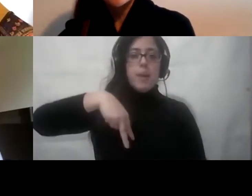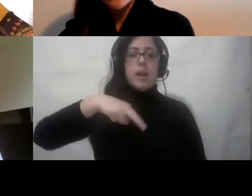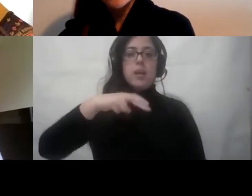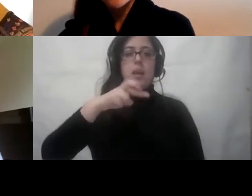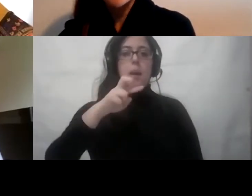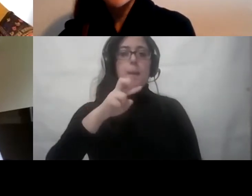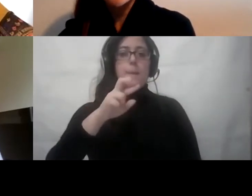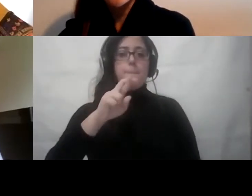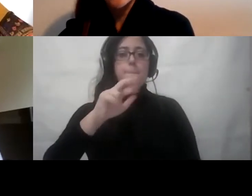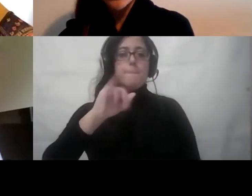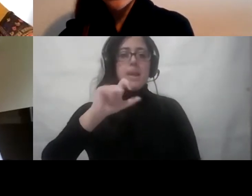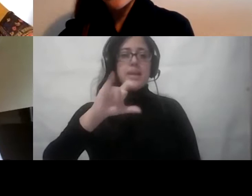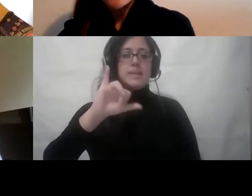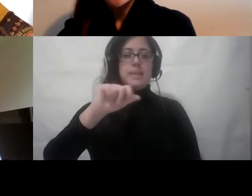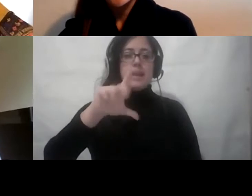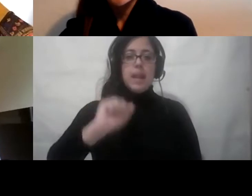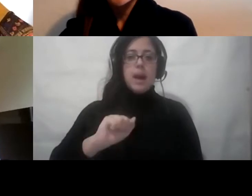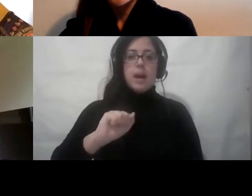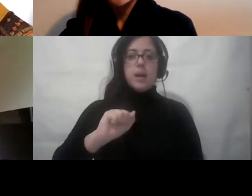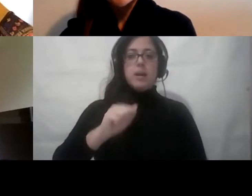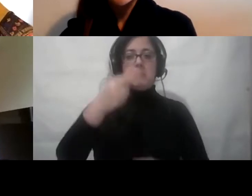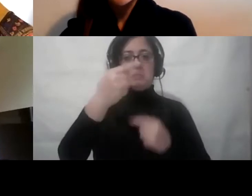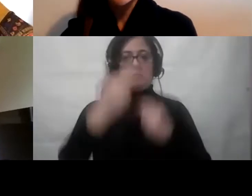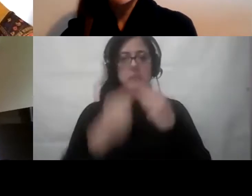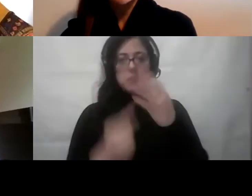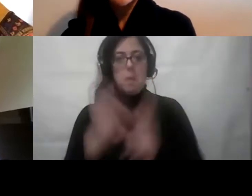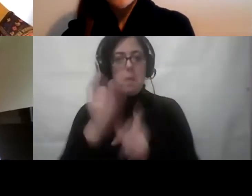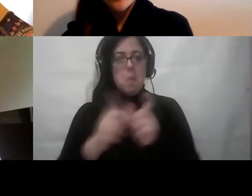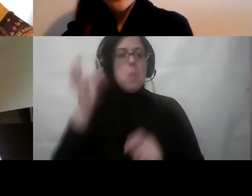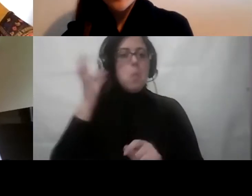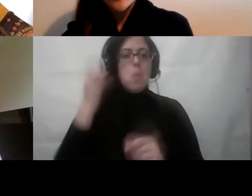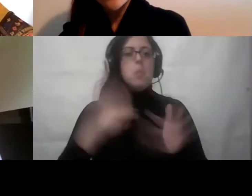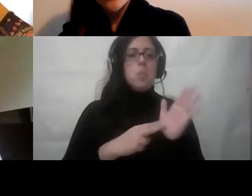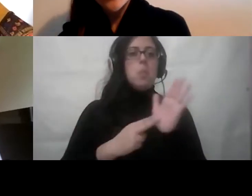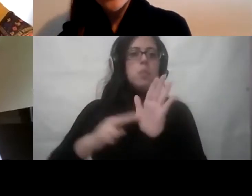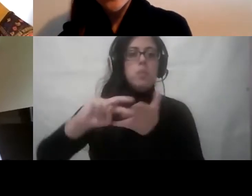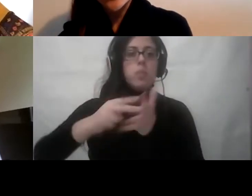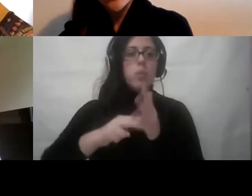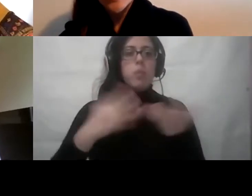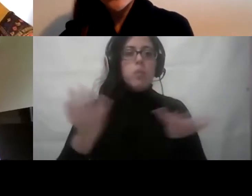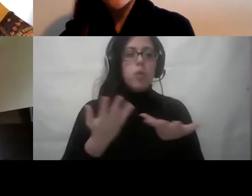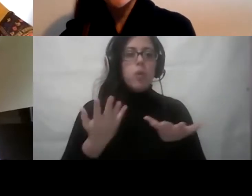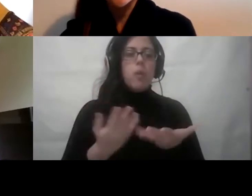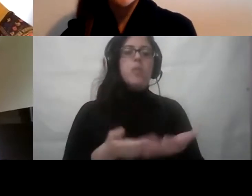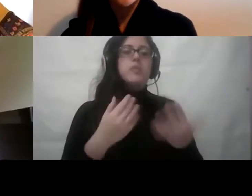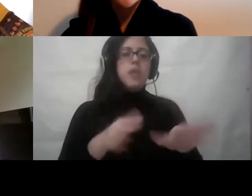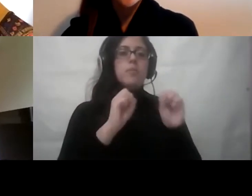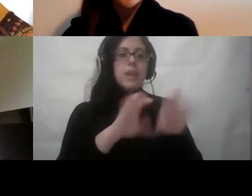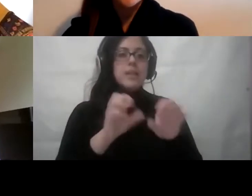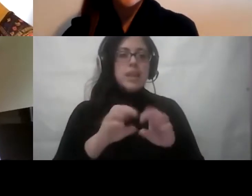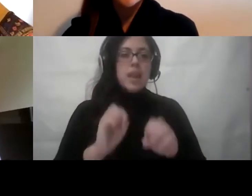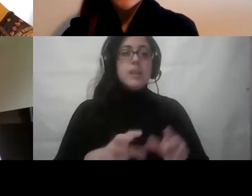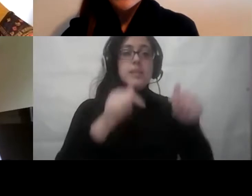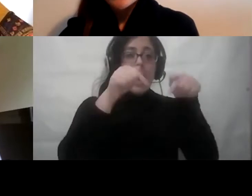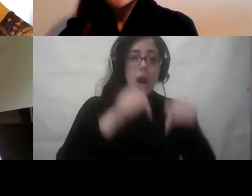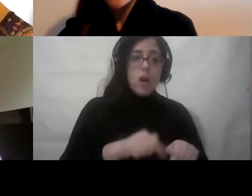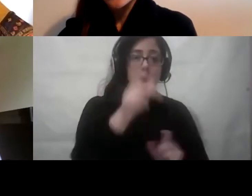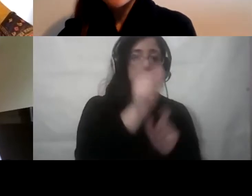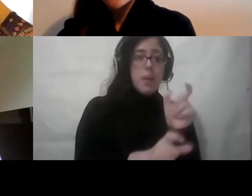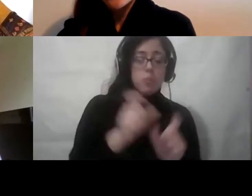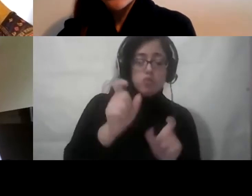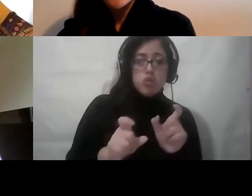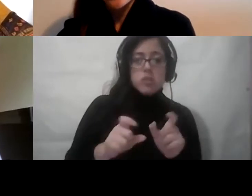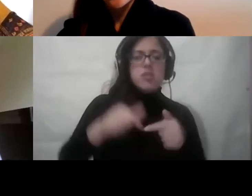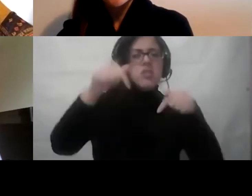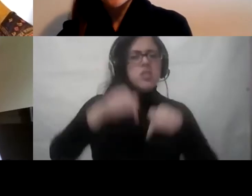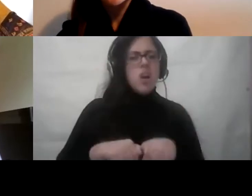Priscila Cárdenas y Patricia Ojeda nos presentarán Problematizar para enseñar ciencias sociales, si no es ahora, ¿cuándo? Este webinar surge de